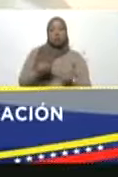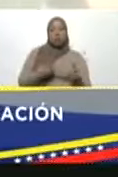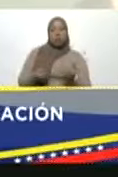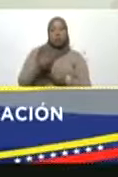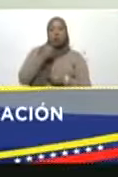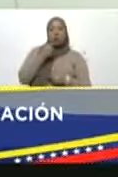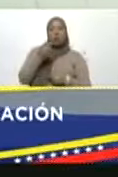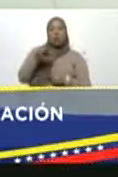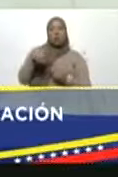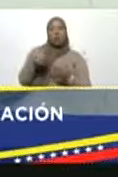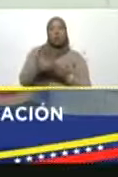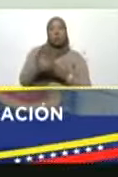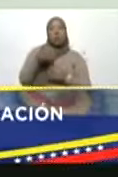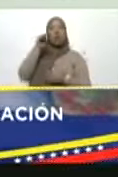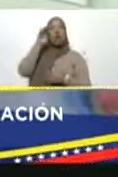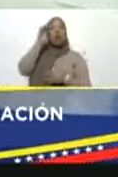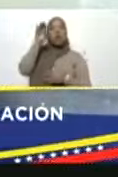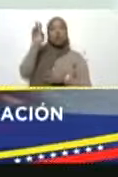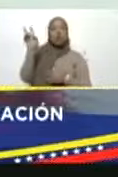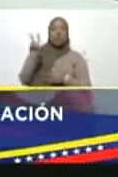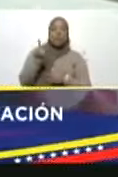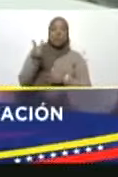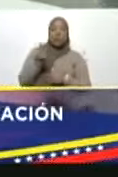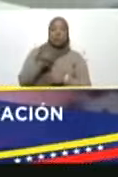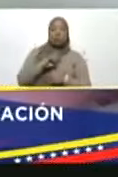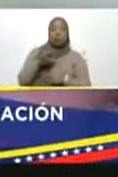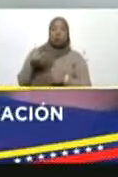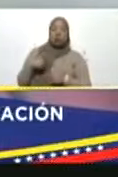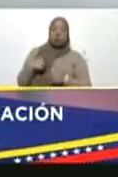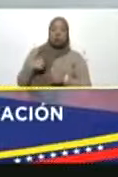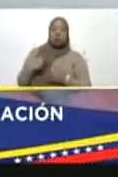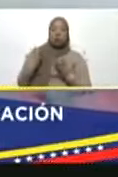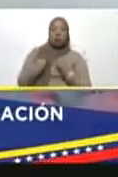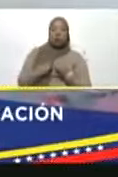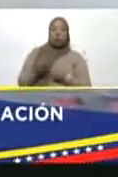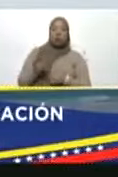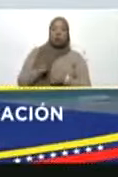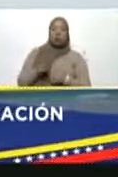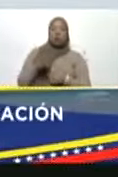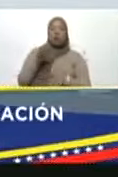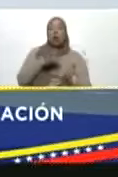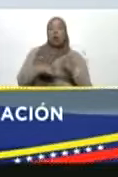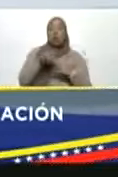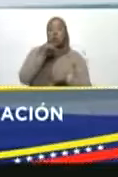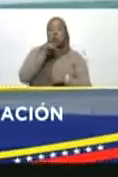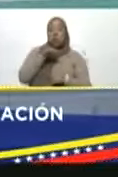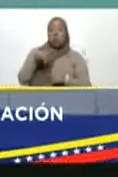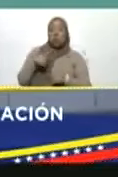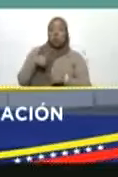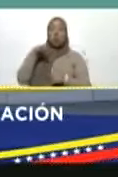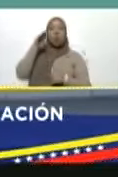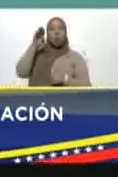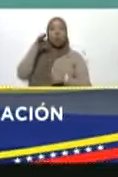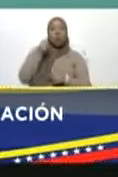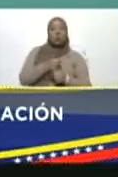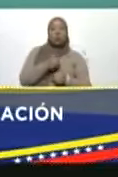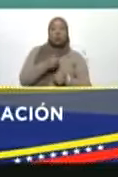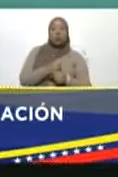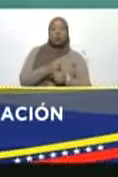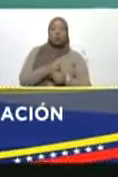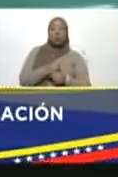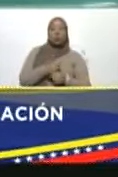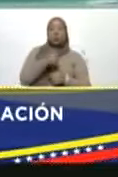patria, el futuro de la patria. Porque nosotros juntos venimos venciendo y nuestro destino es triunfar,